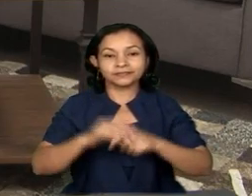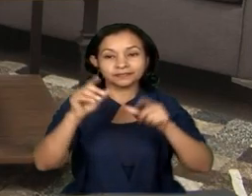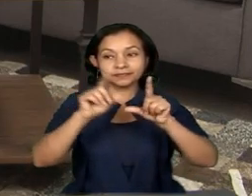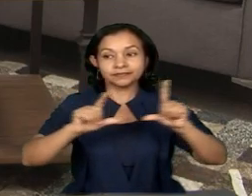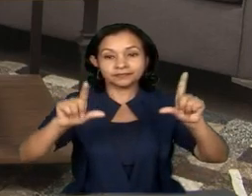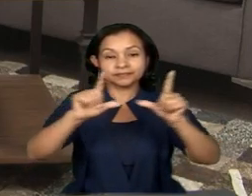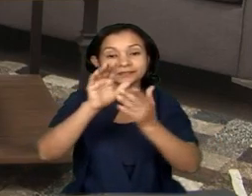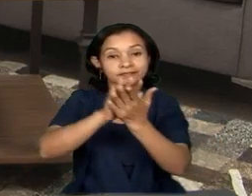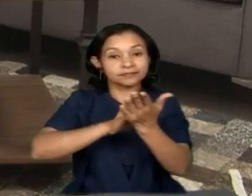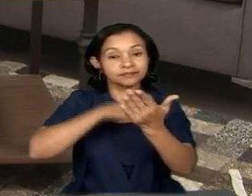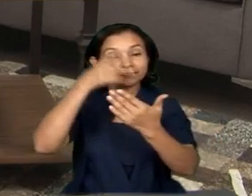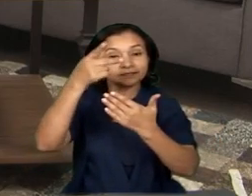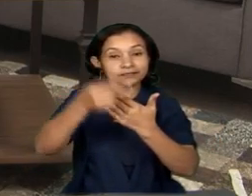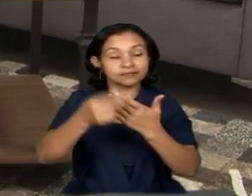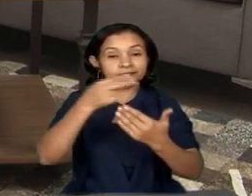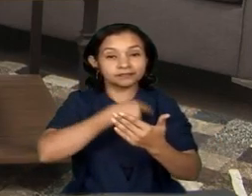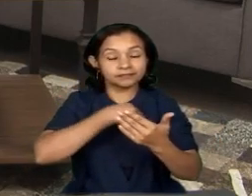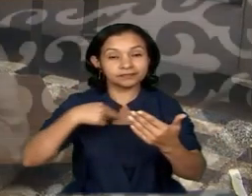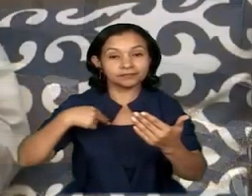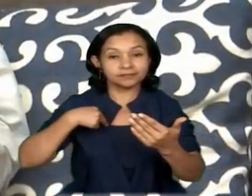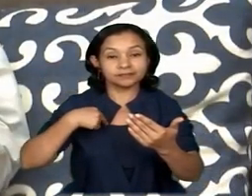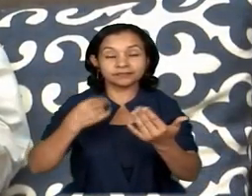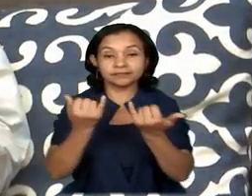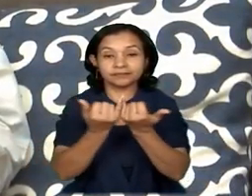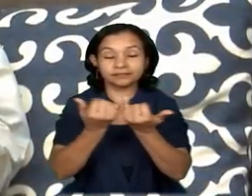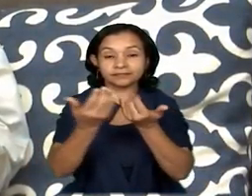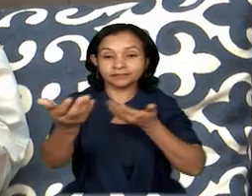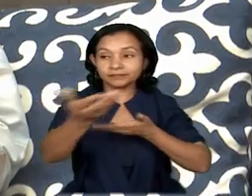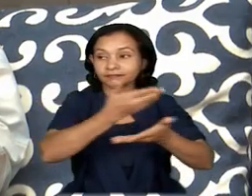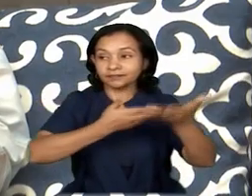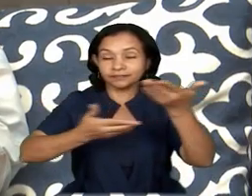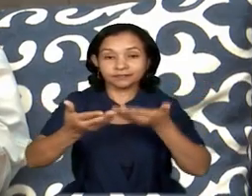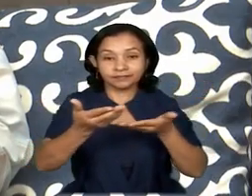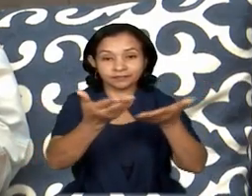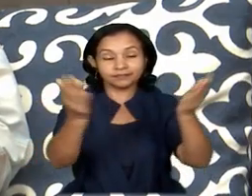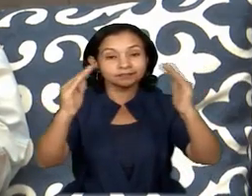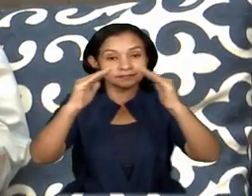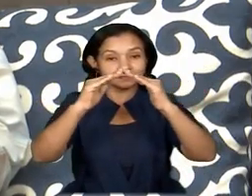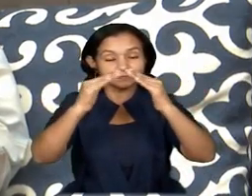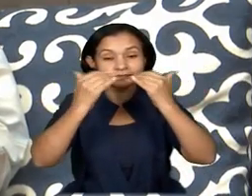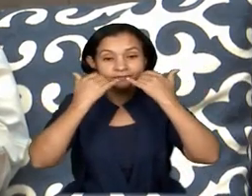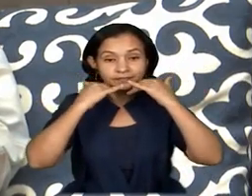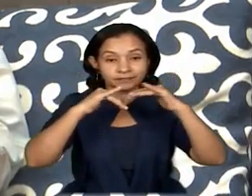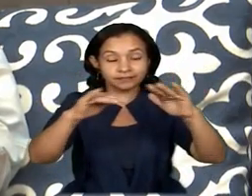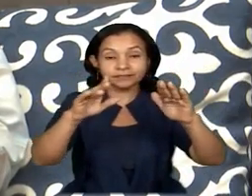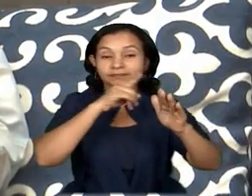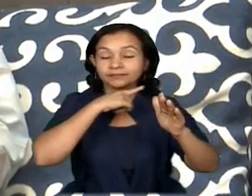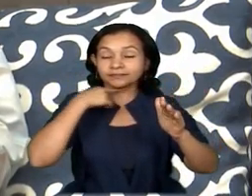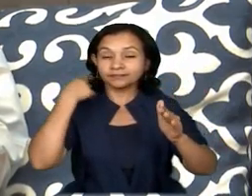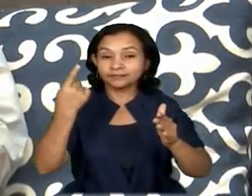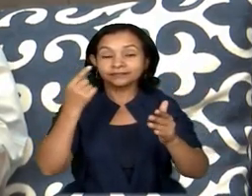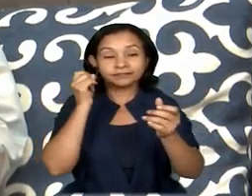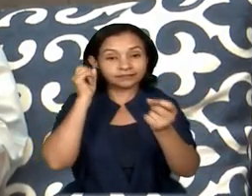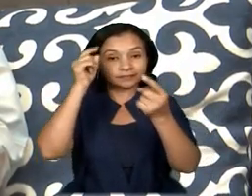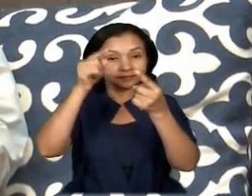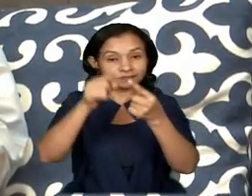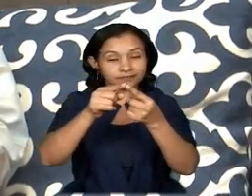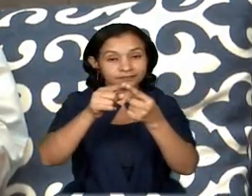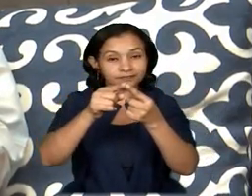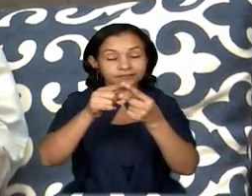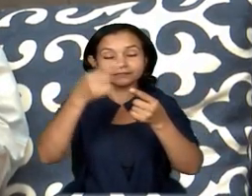este programa lo hacen precisamente las voces oficiales que comparten con usted, que esté en su hogar, la información veraz, constatable y objetiva,